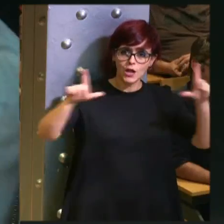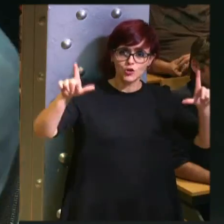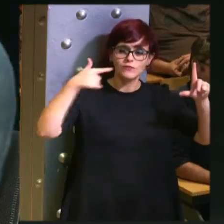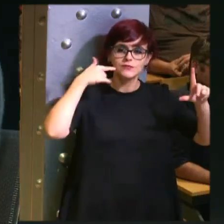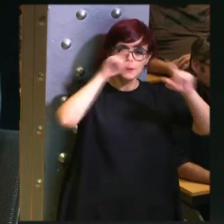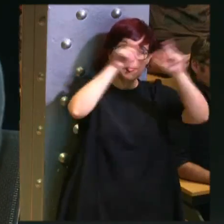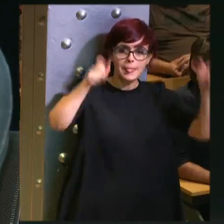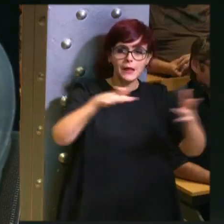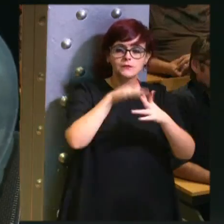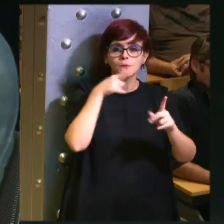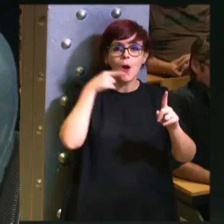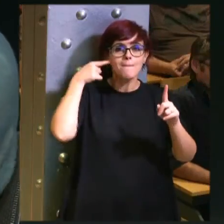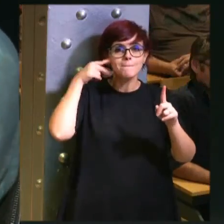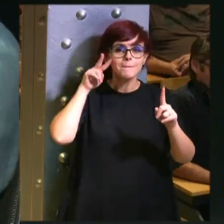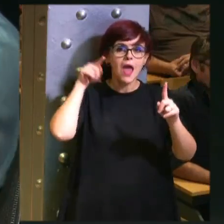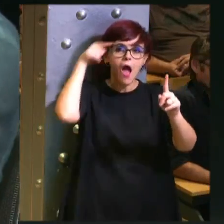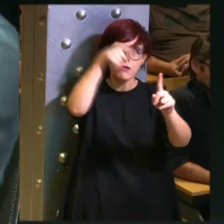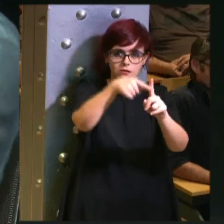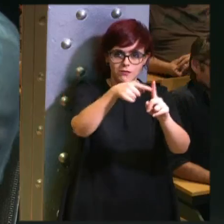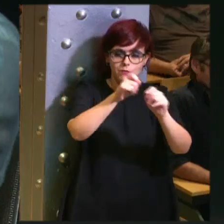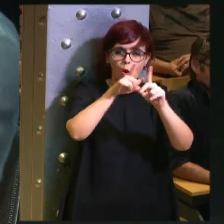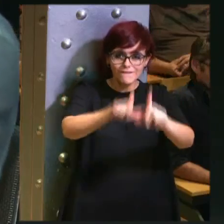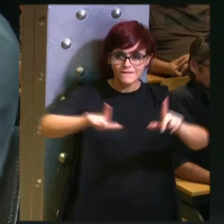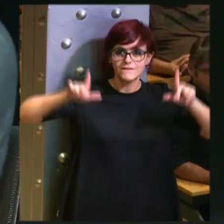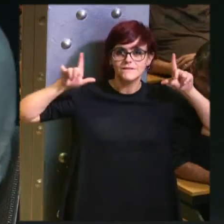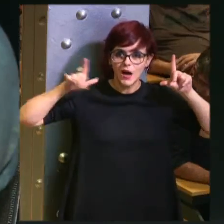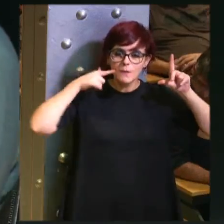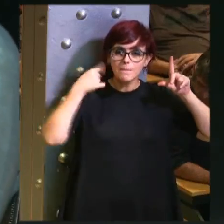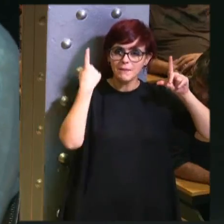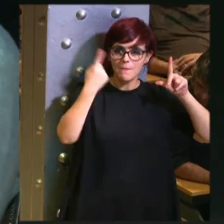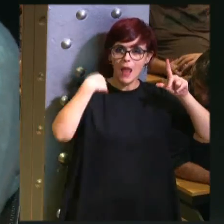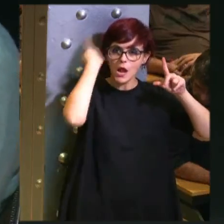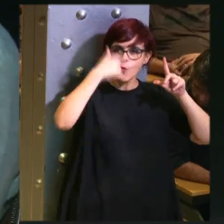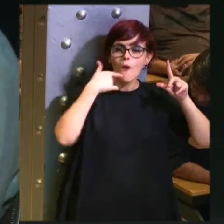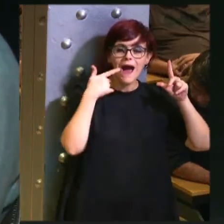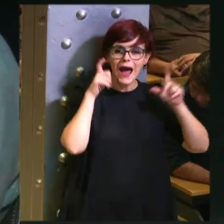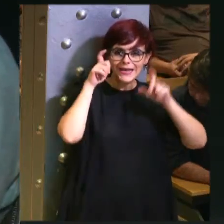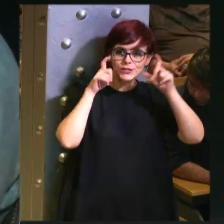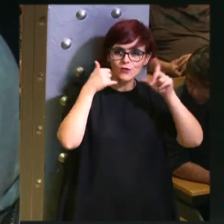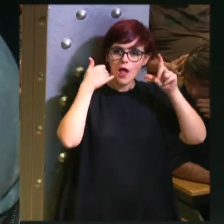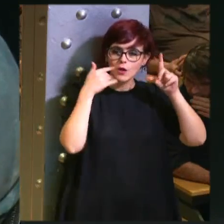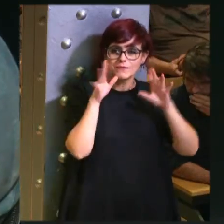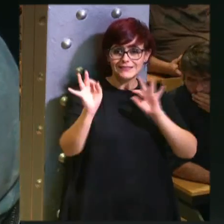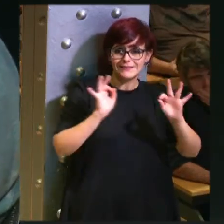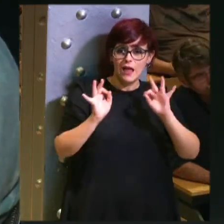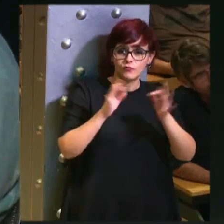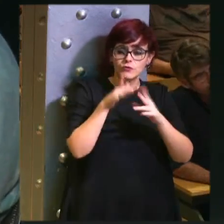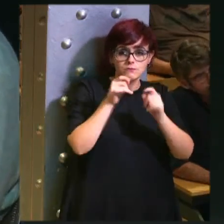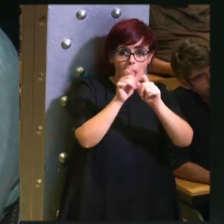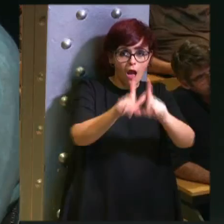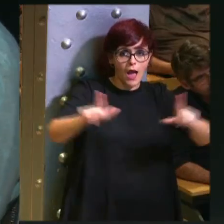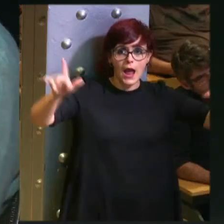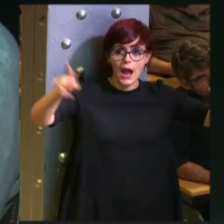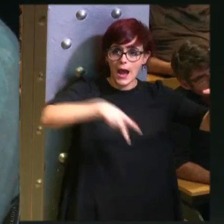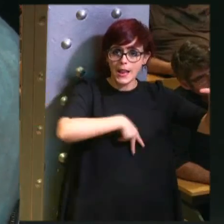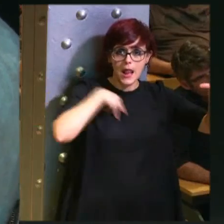espectador, mira aquí, esto es un primer plano, o mira este primer plano de un actor que hace un gesto. Es mucho más parecido al teatro en ese sentido. Las herramientas con las